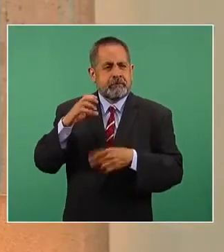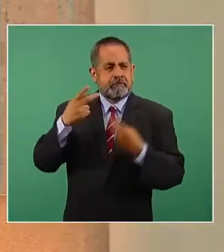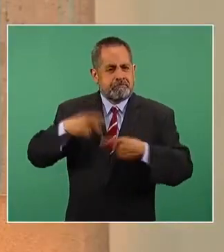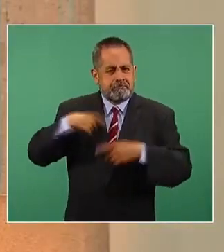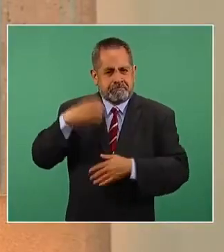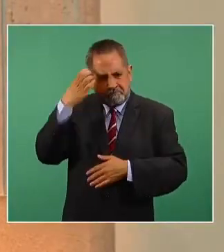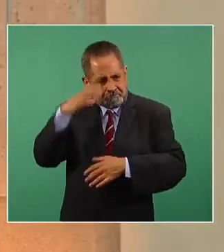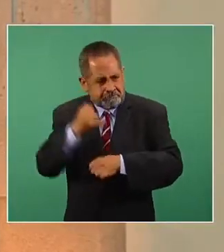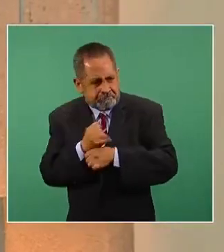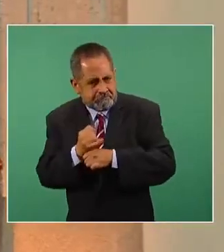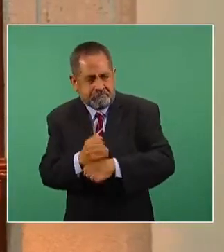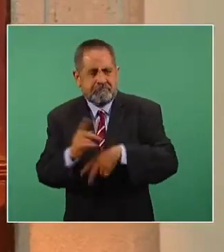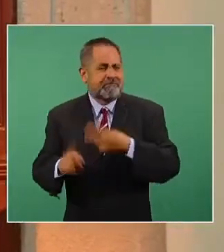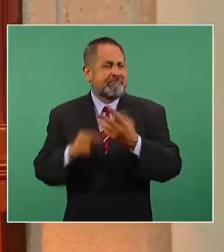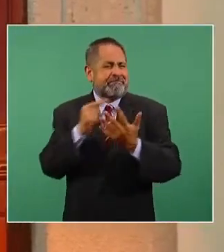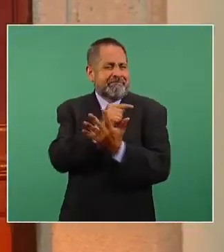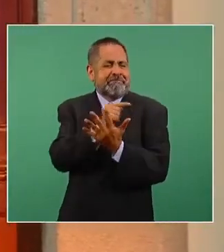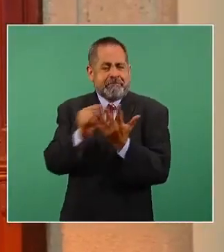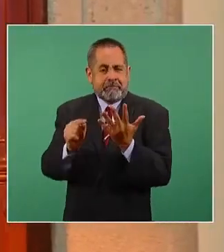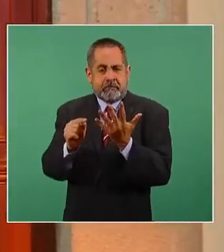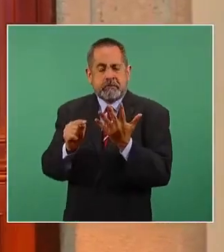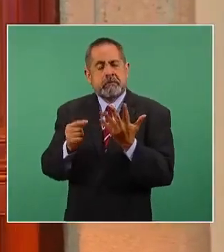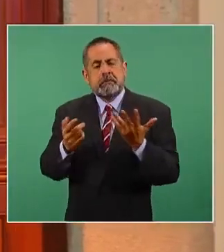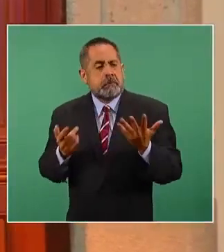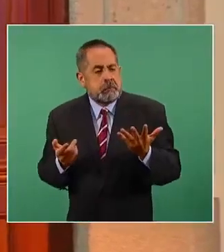criminólogas, para poder atender